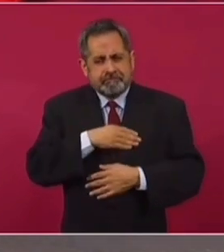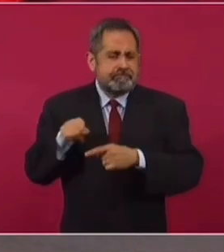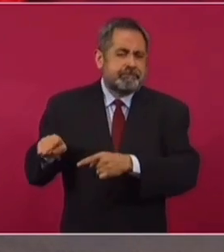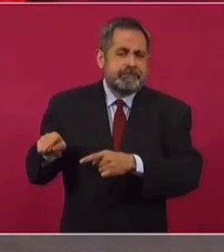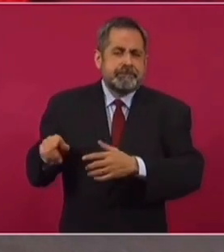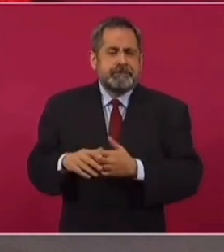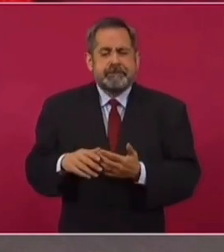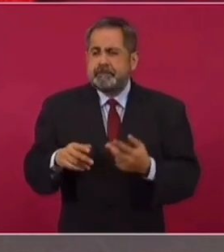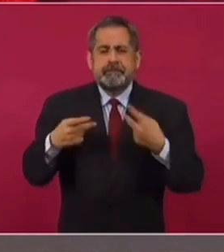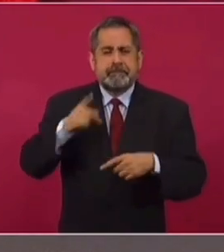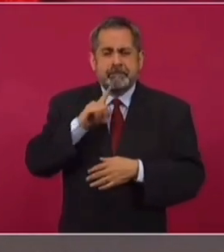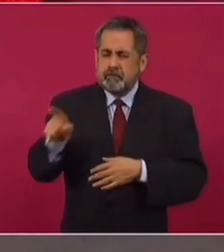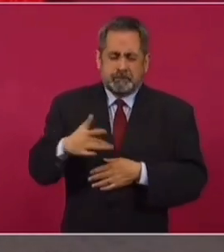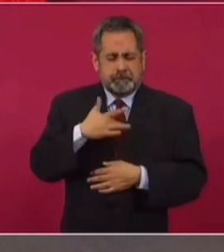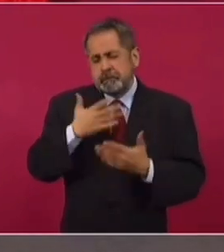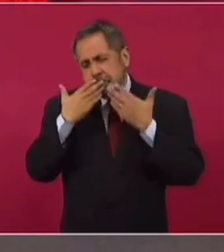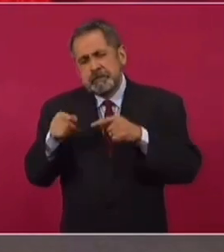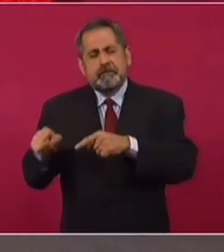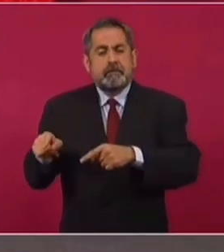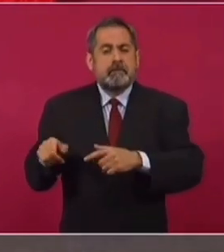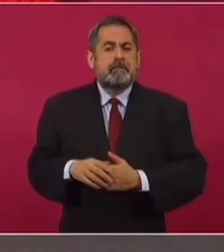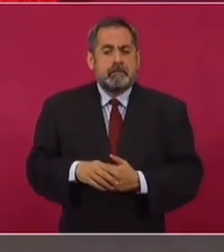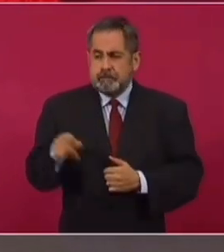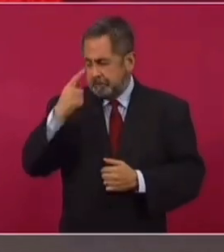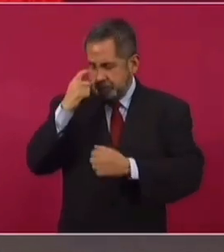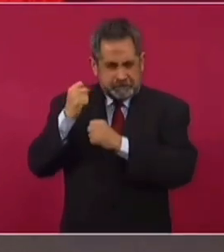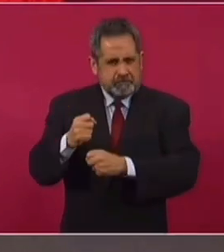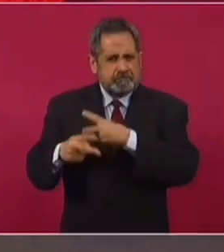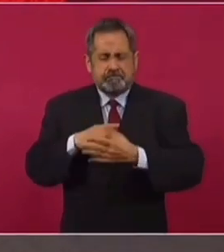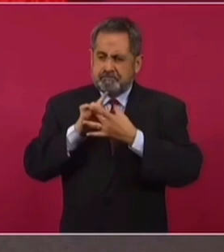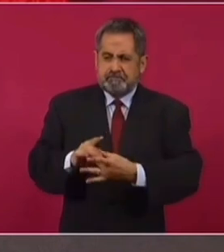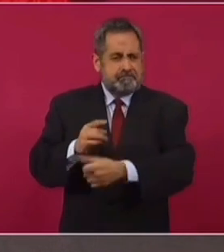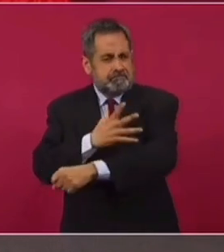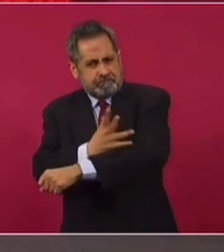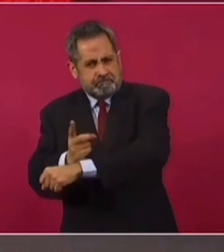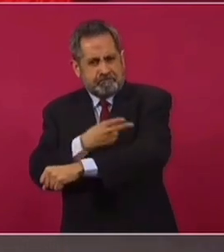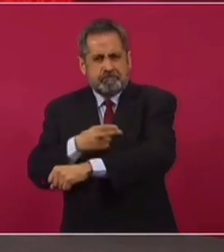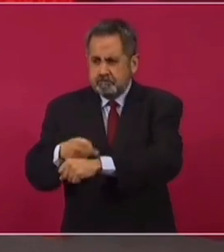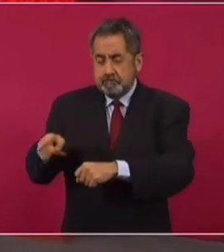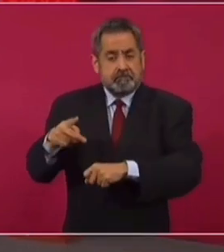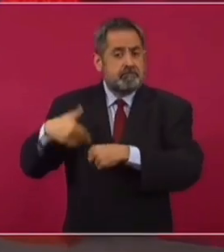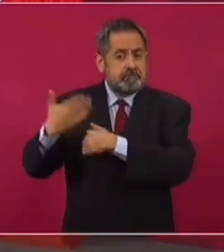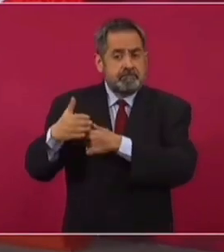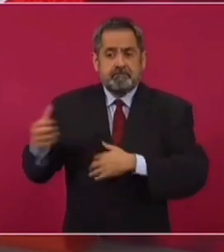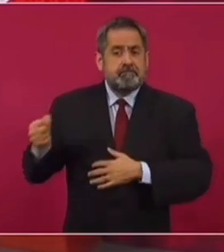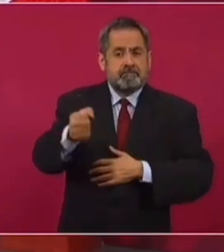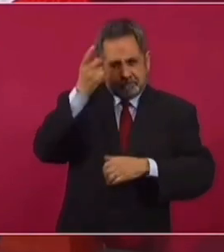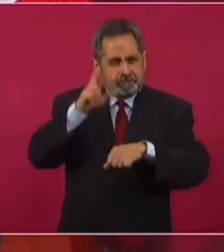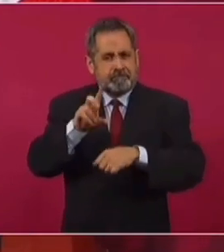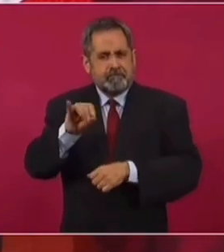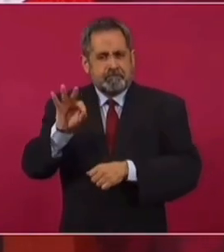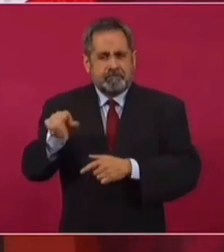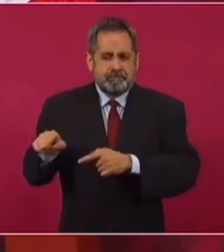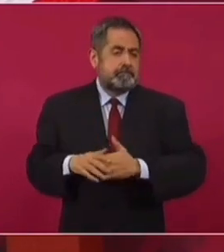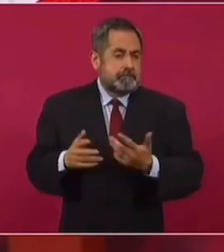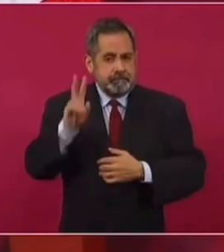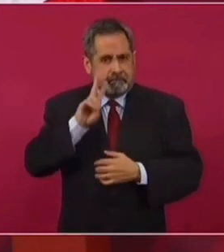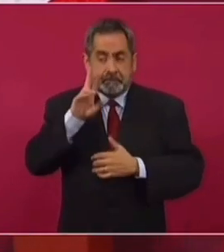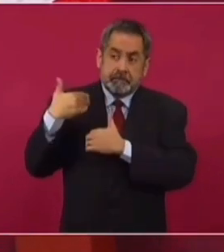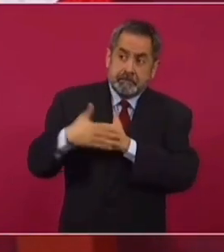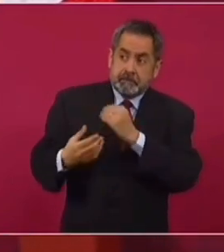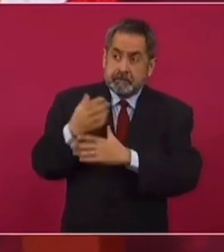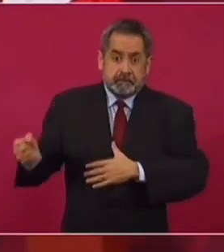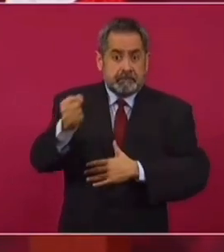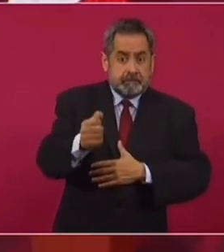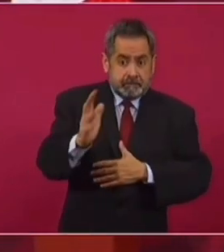una mujer de buenos sentimientos de condición con esta ley que va a ser entonces vamos a que tome pues yo